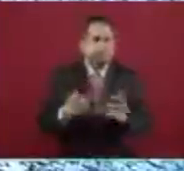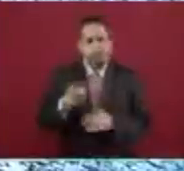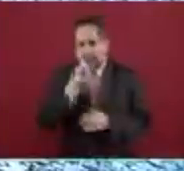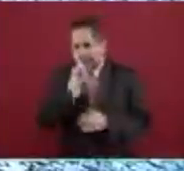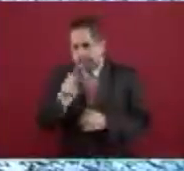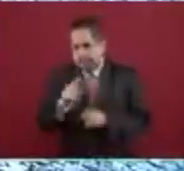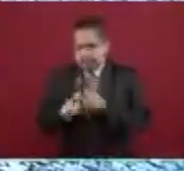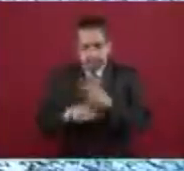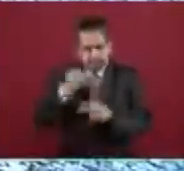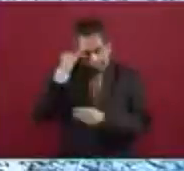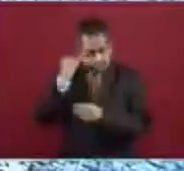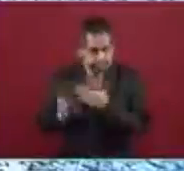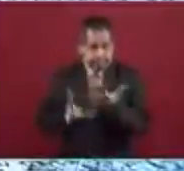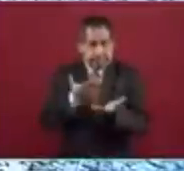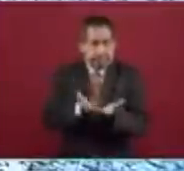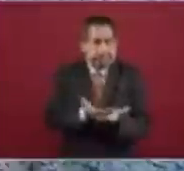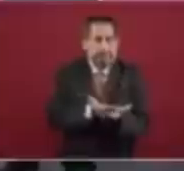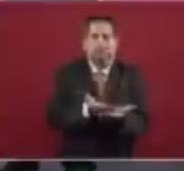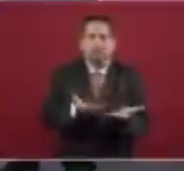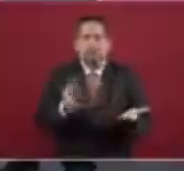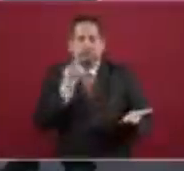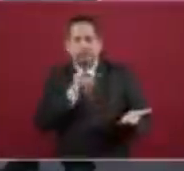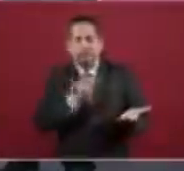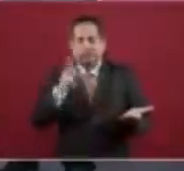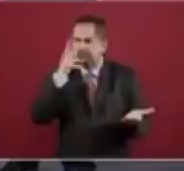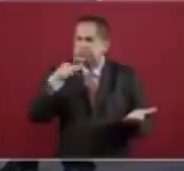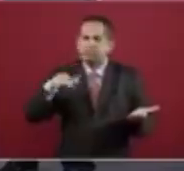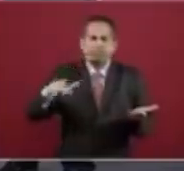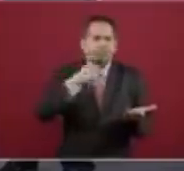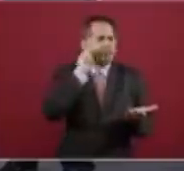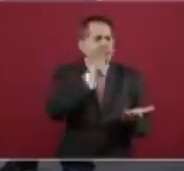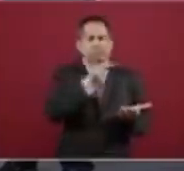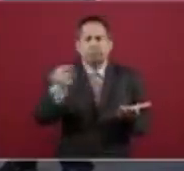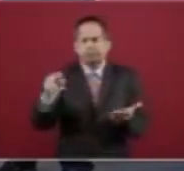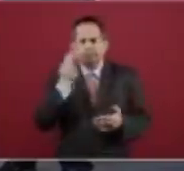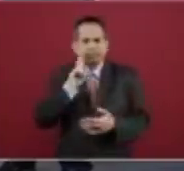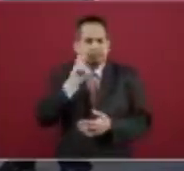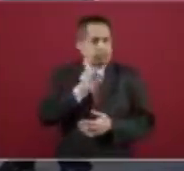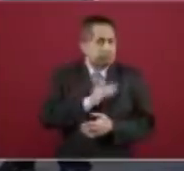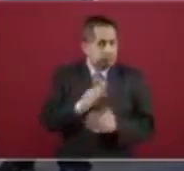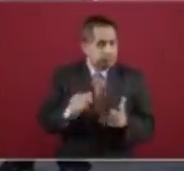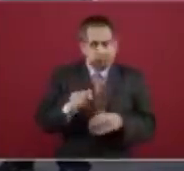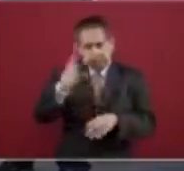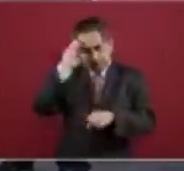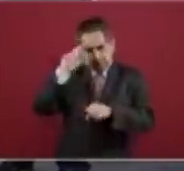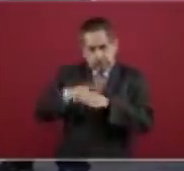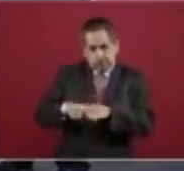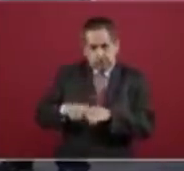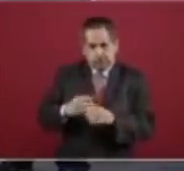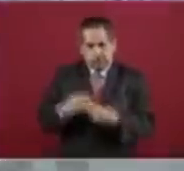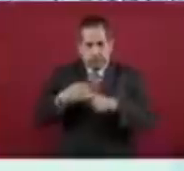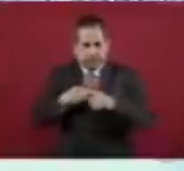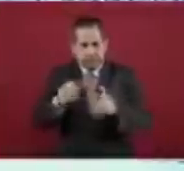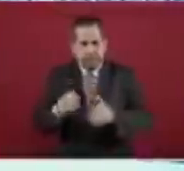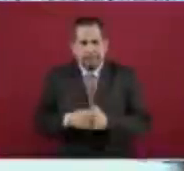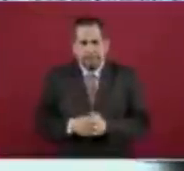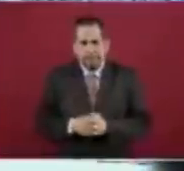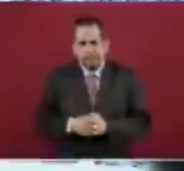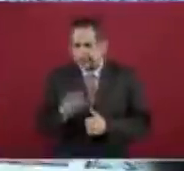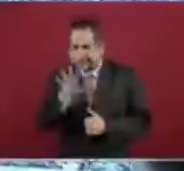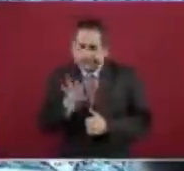a formular posibilidades, paisajes posibles y la cultura que queremos. Entonces,